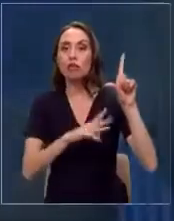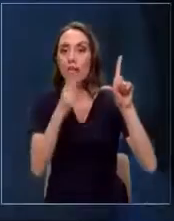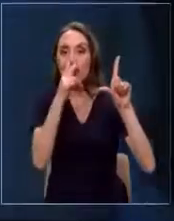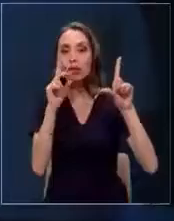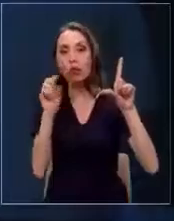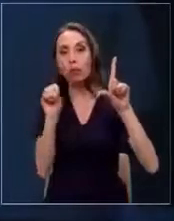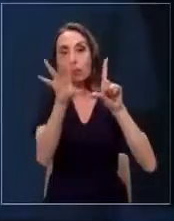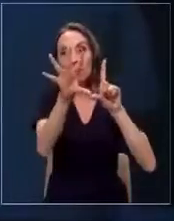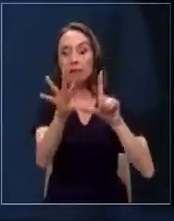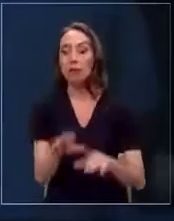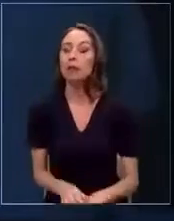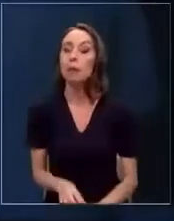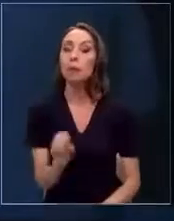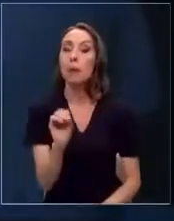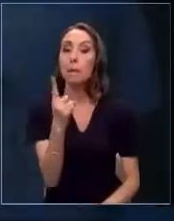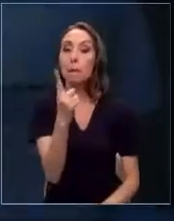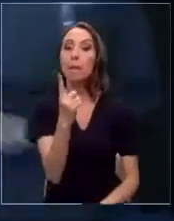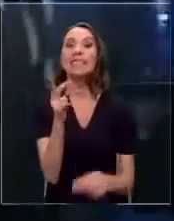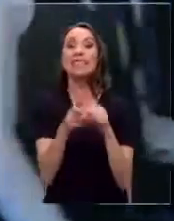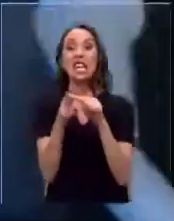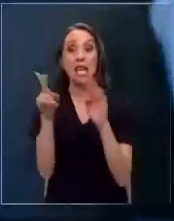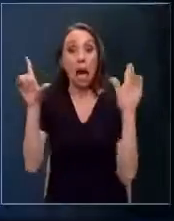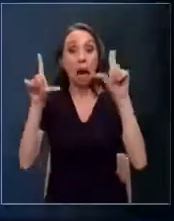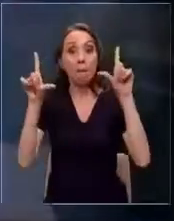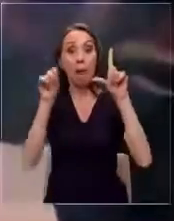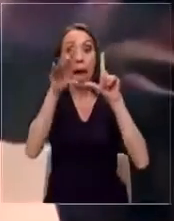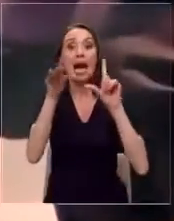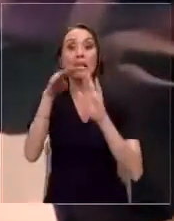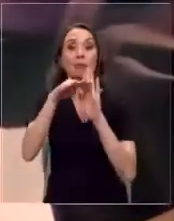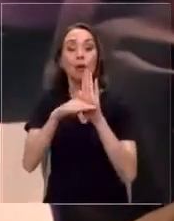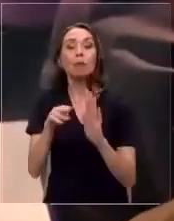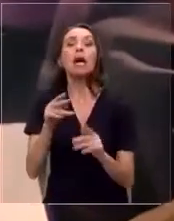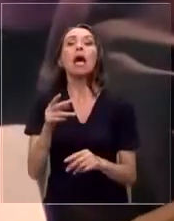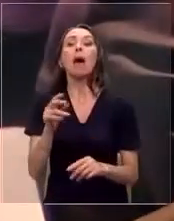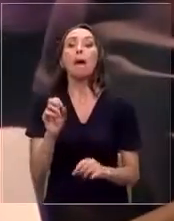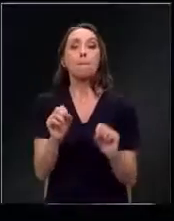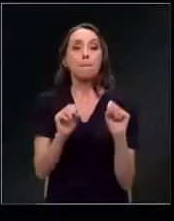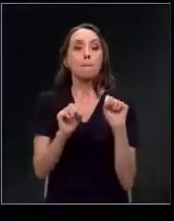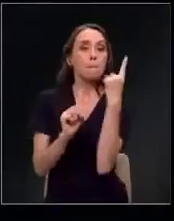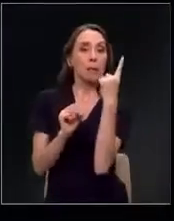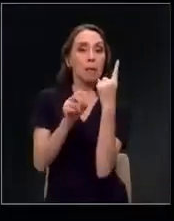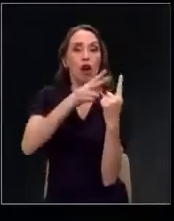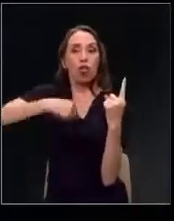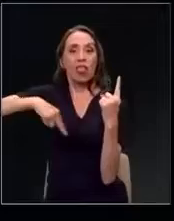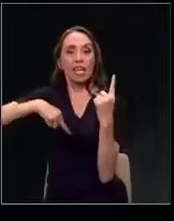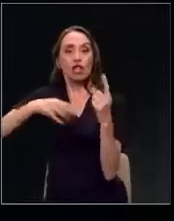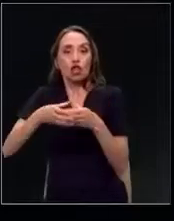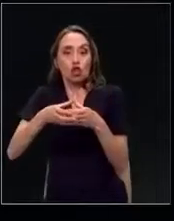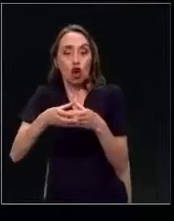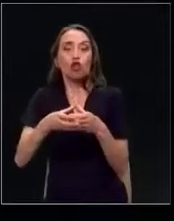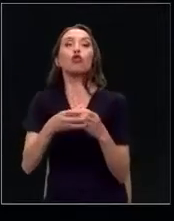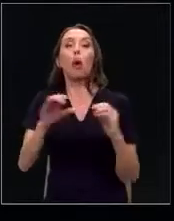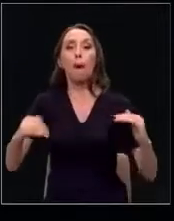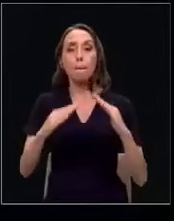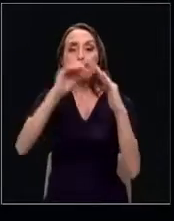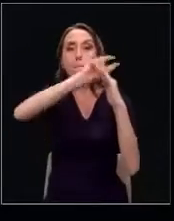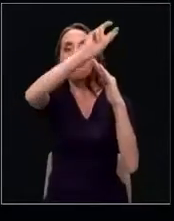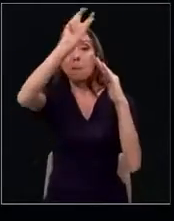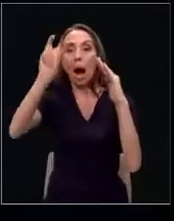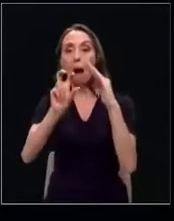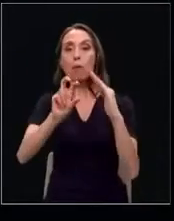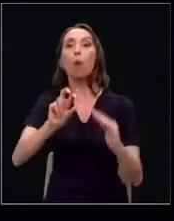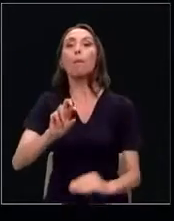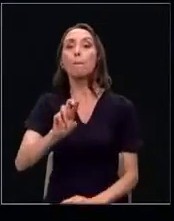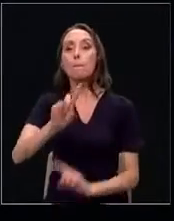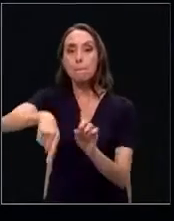chilevisión el primero de nosotros que en chile se va a poder ver a través de la plataforma para monoplazas pero cuyo primer capítulo